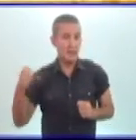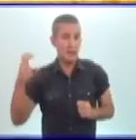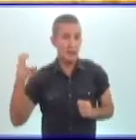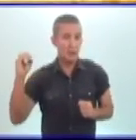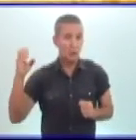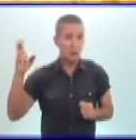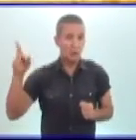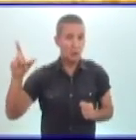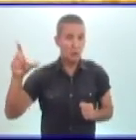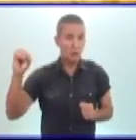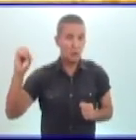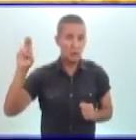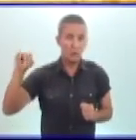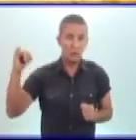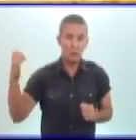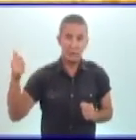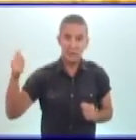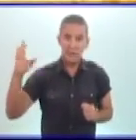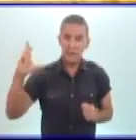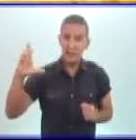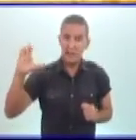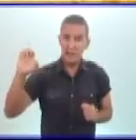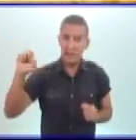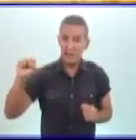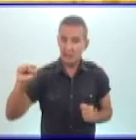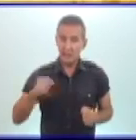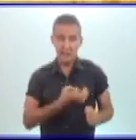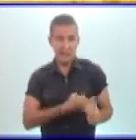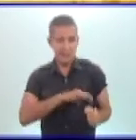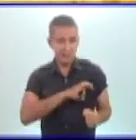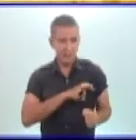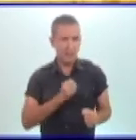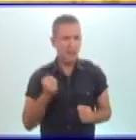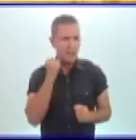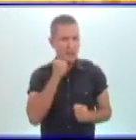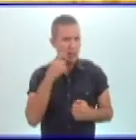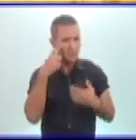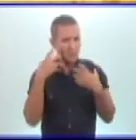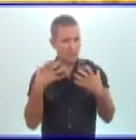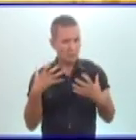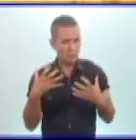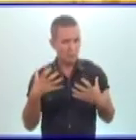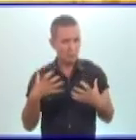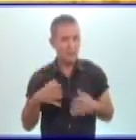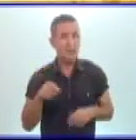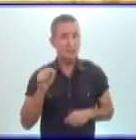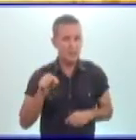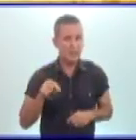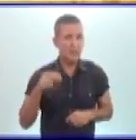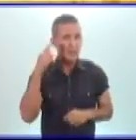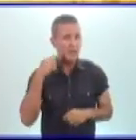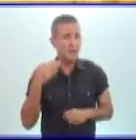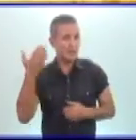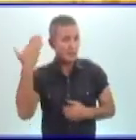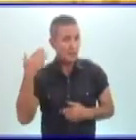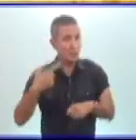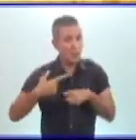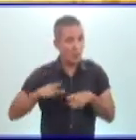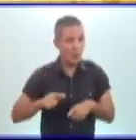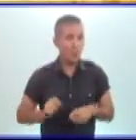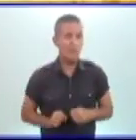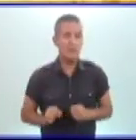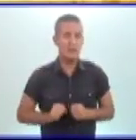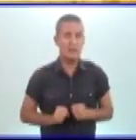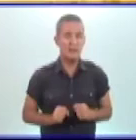España era la potencia colonial más importante que tenía Europa en estos siglos, pero las potencias como